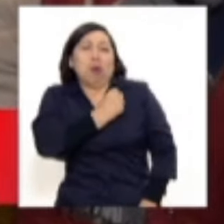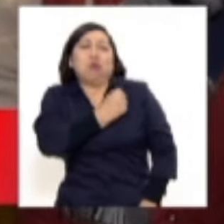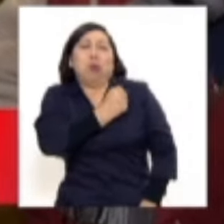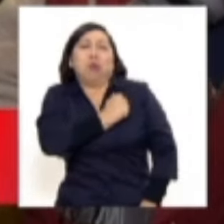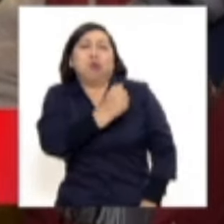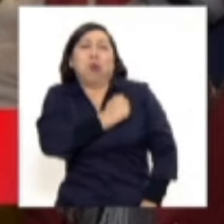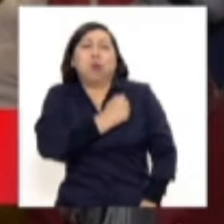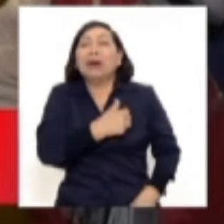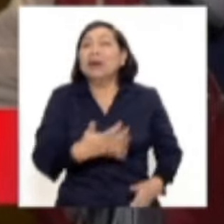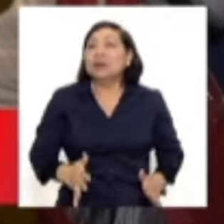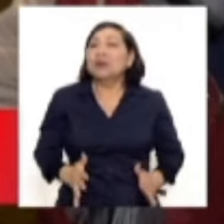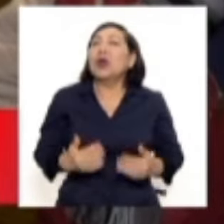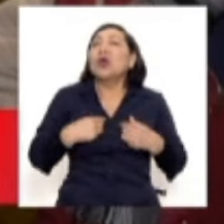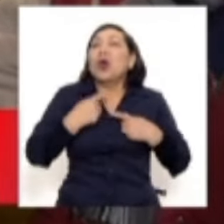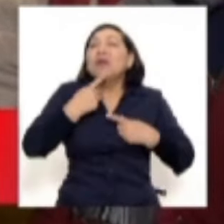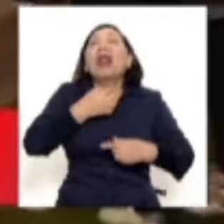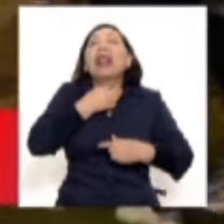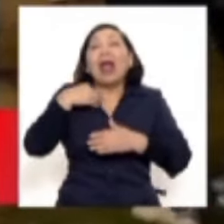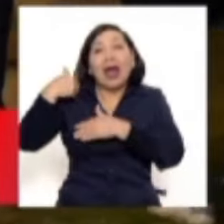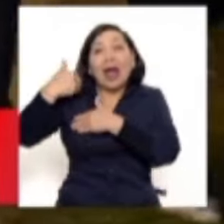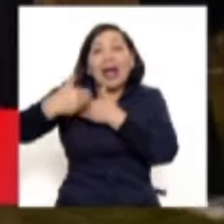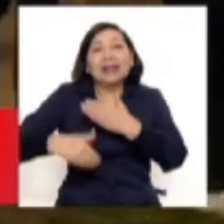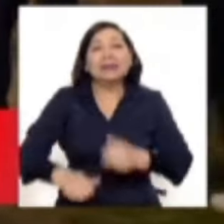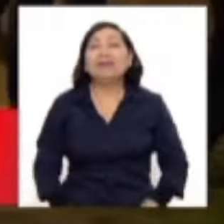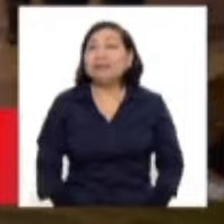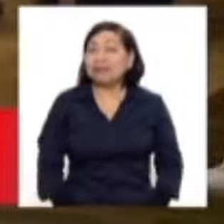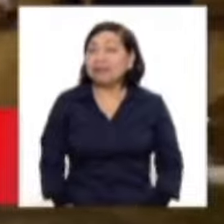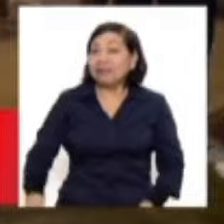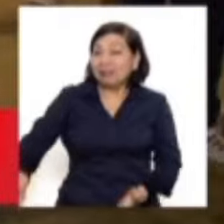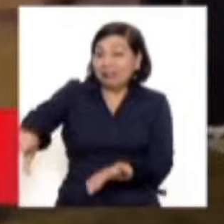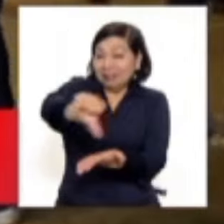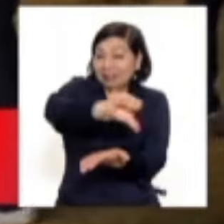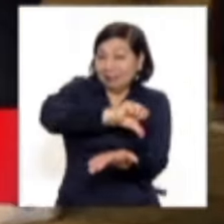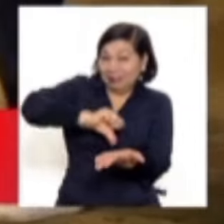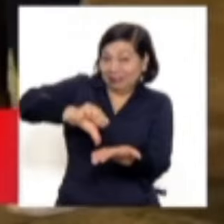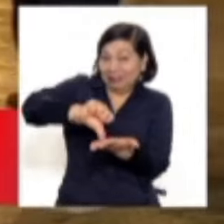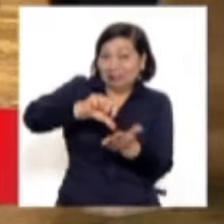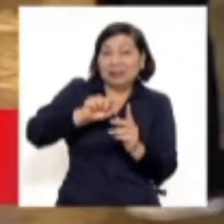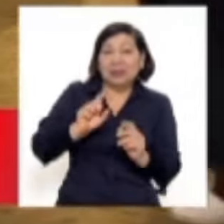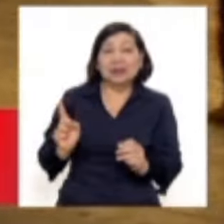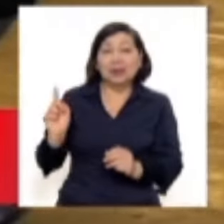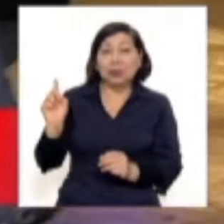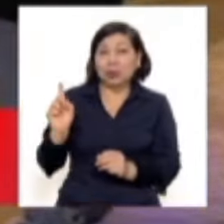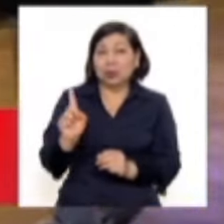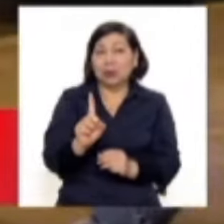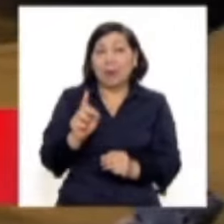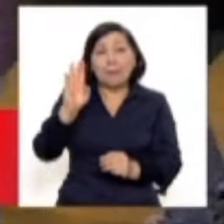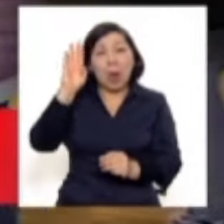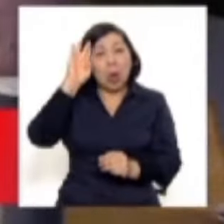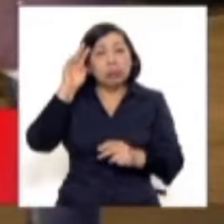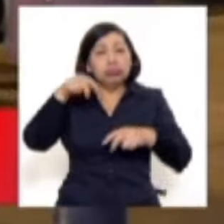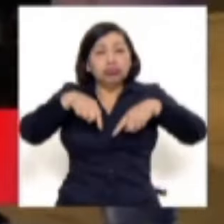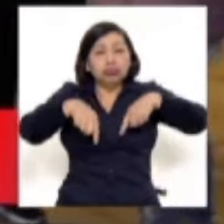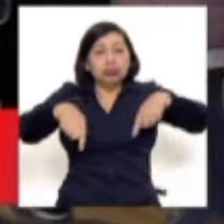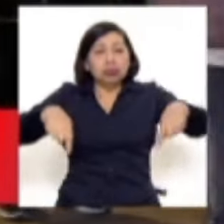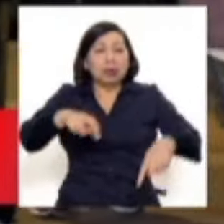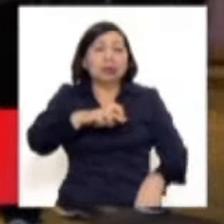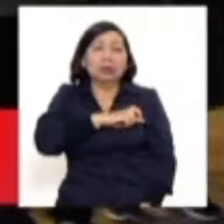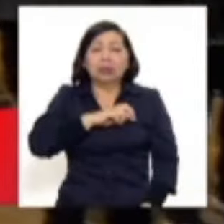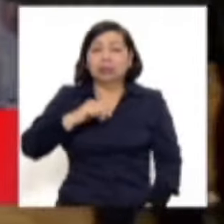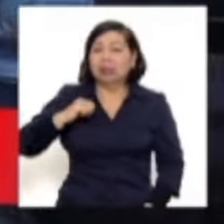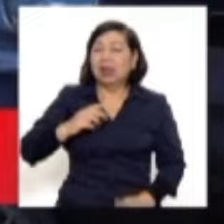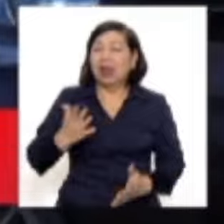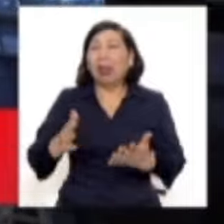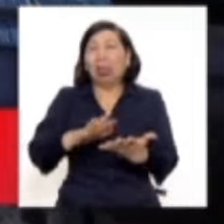pero lo voy a contar a mis nietos. Hasta el Óvalo de Huarochirí llegó un contingente de policías y serenos